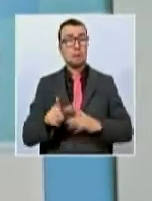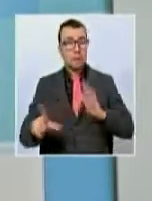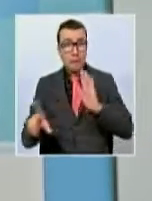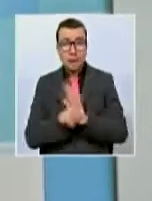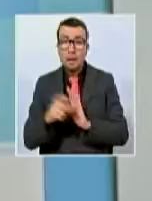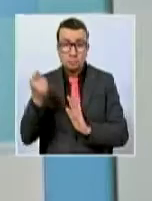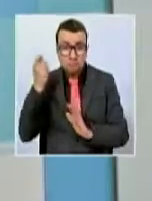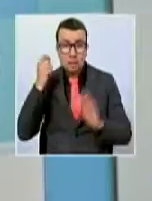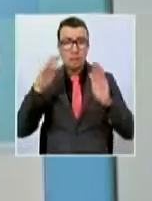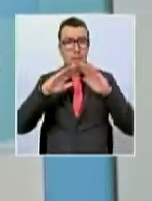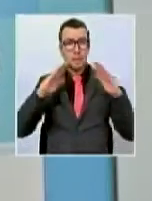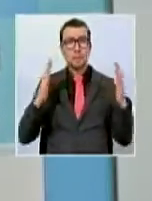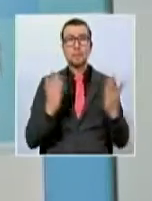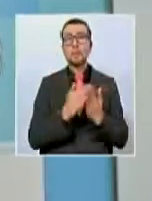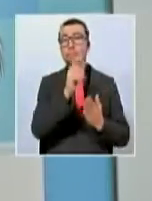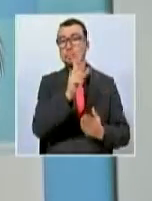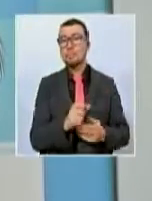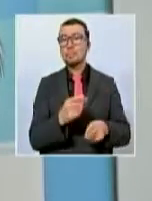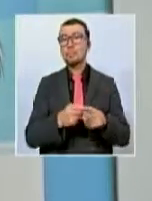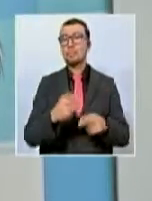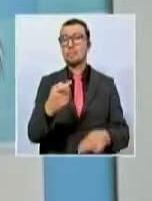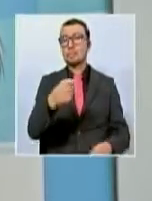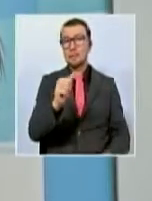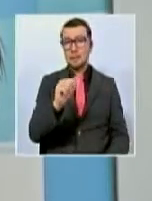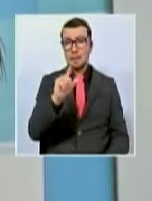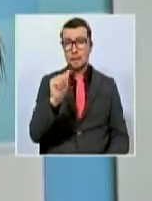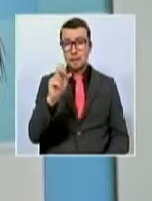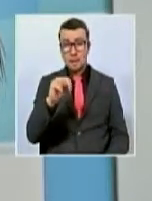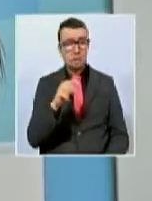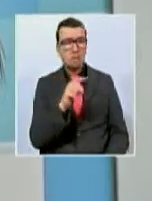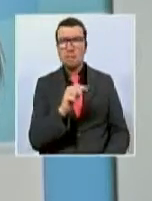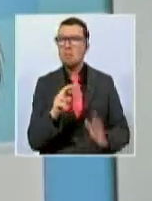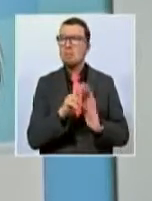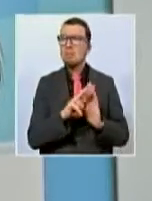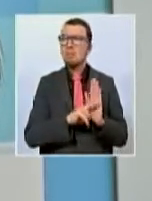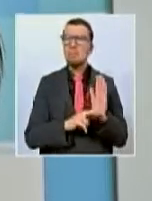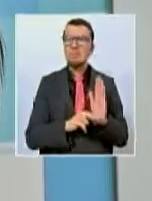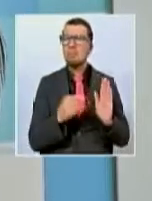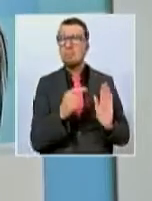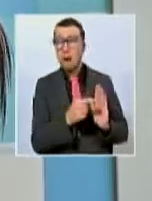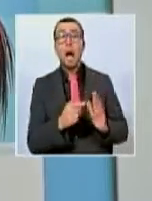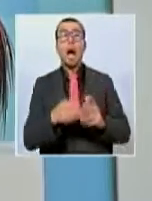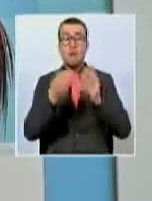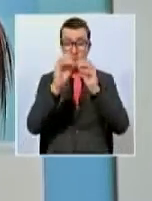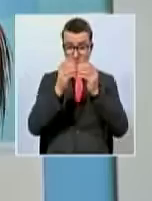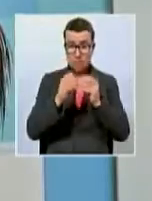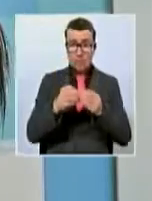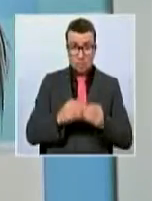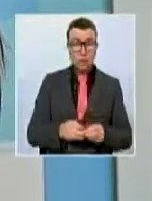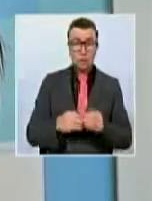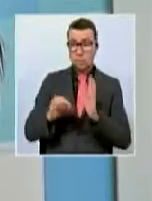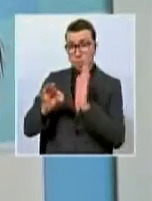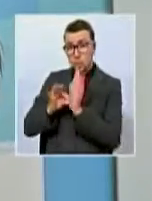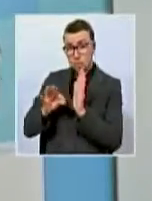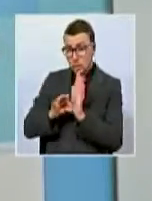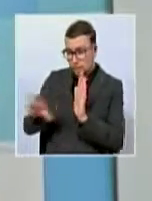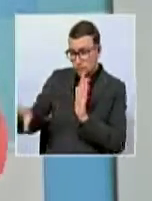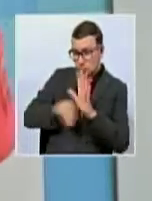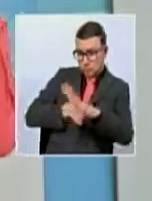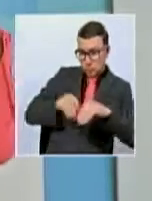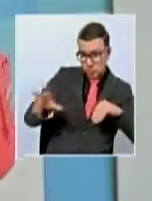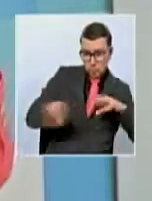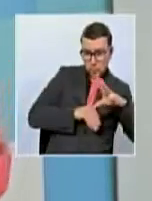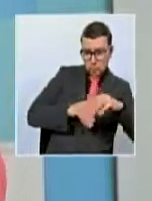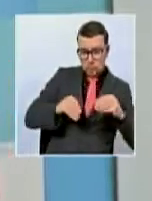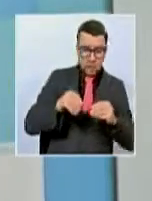el senador Galán, lo que ha reglamentado hasta el momento es la fabricación, pero de productos derivados. Es decir,